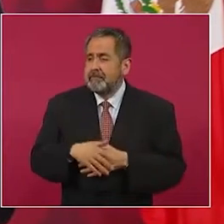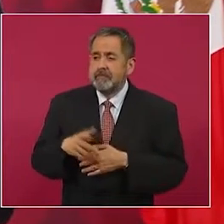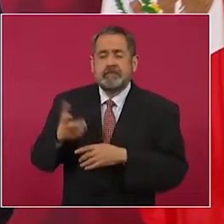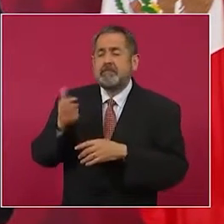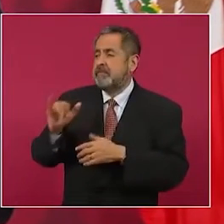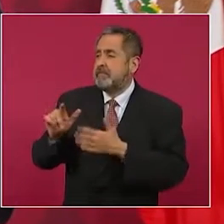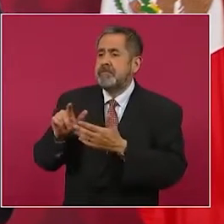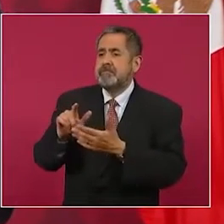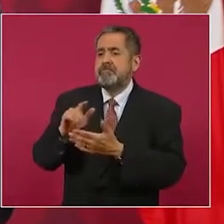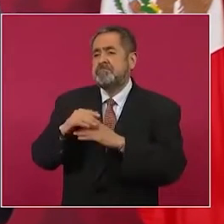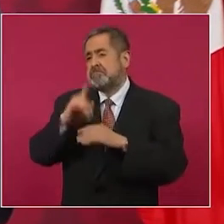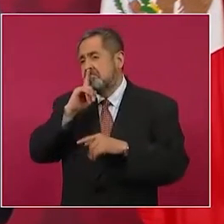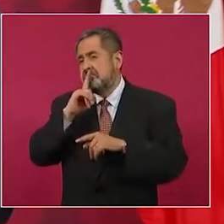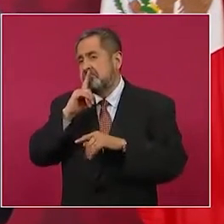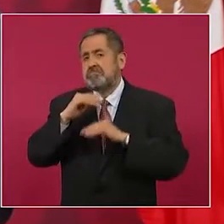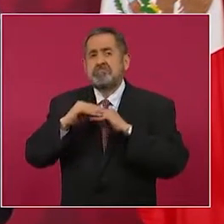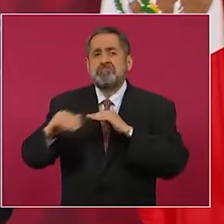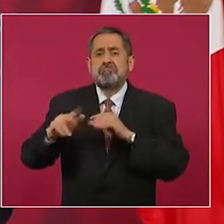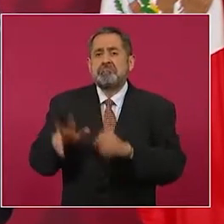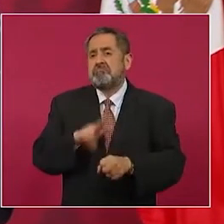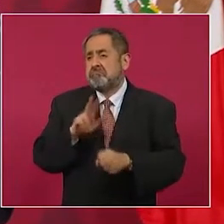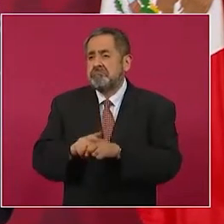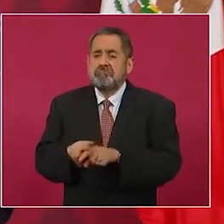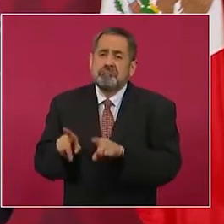ortodoxo, que todo es plano,